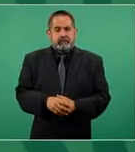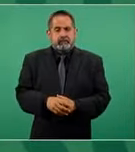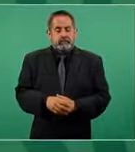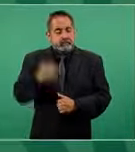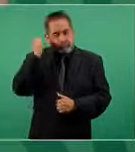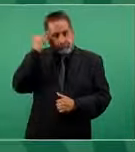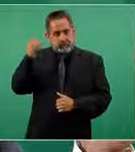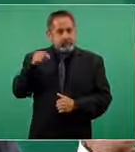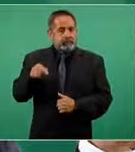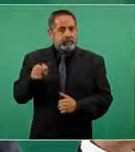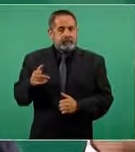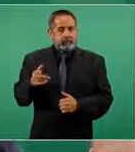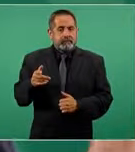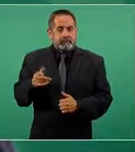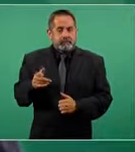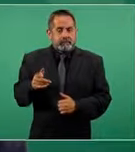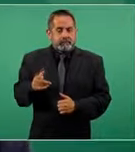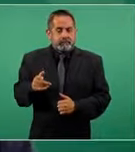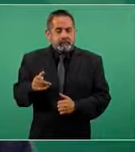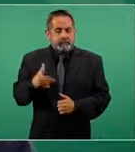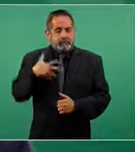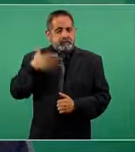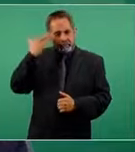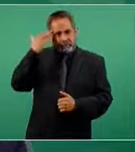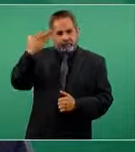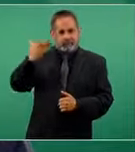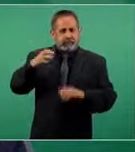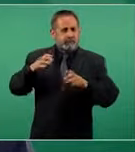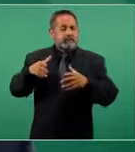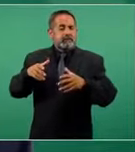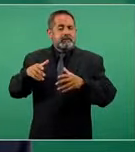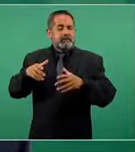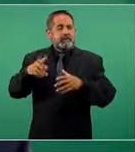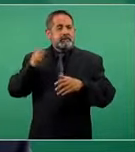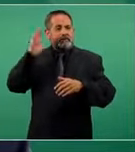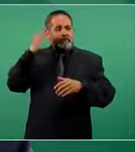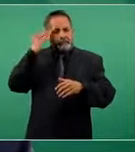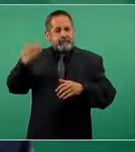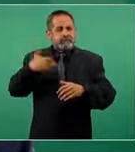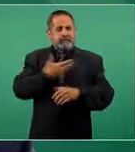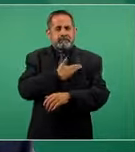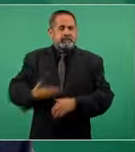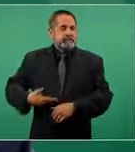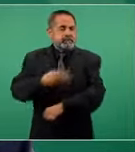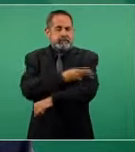Imagínense, en la época del presidente Madero,